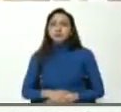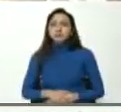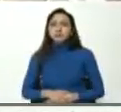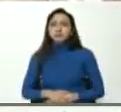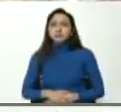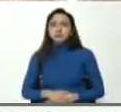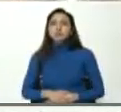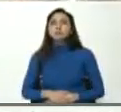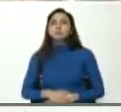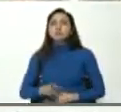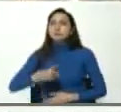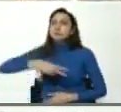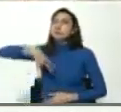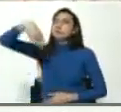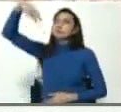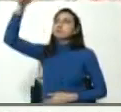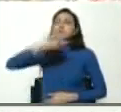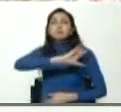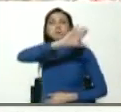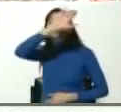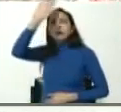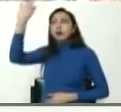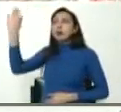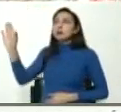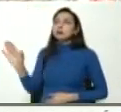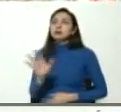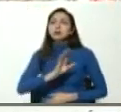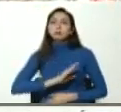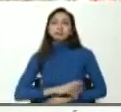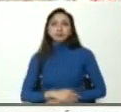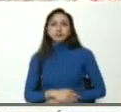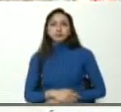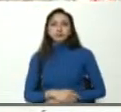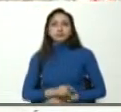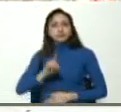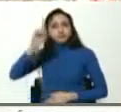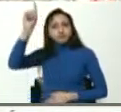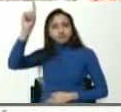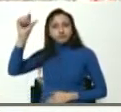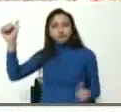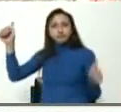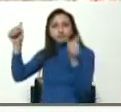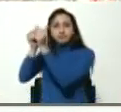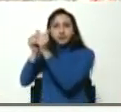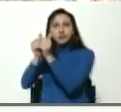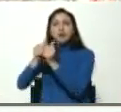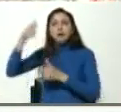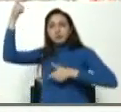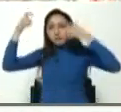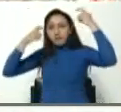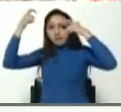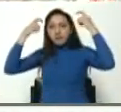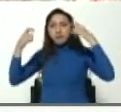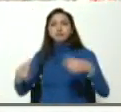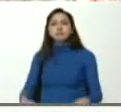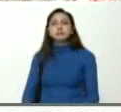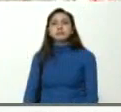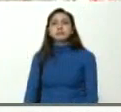ascendiendo a los cielos allá con nuestro comandante supremo hugo chávez